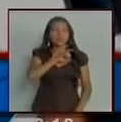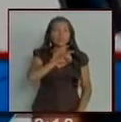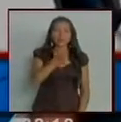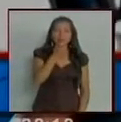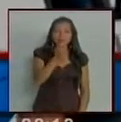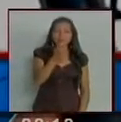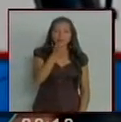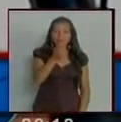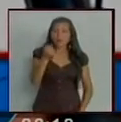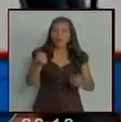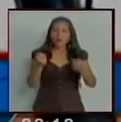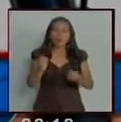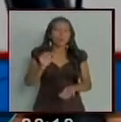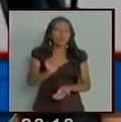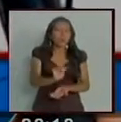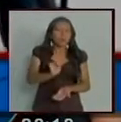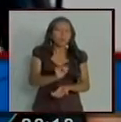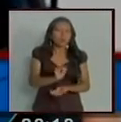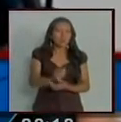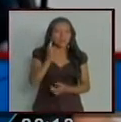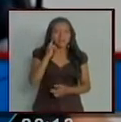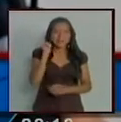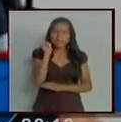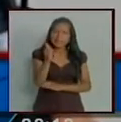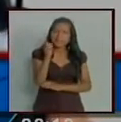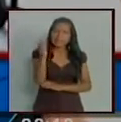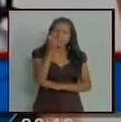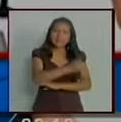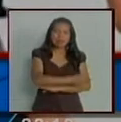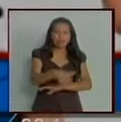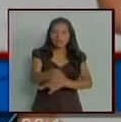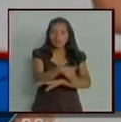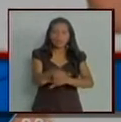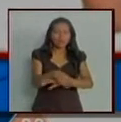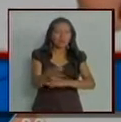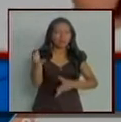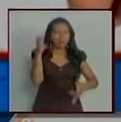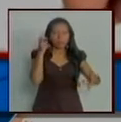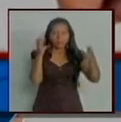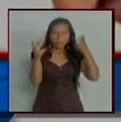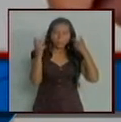con los bocinazos, claro, el ruido de la calle. Con un bocinazo, sí. Obviamente, no,